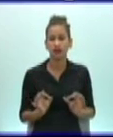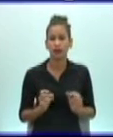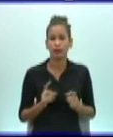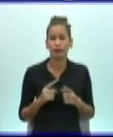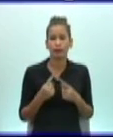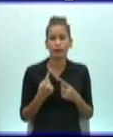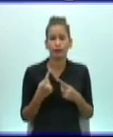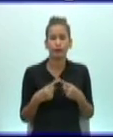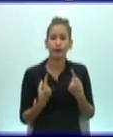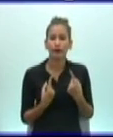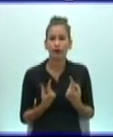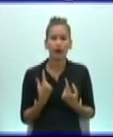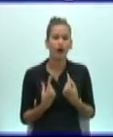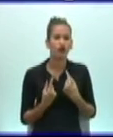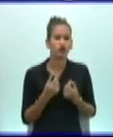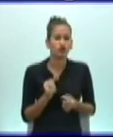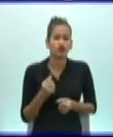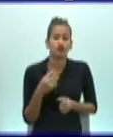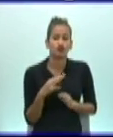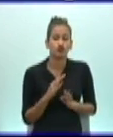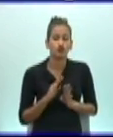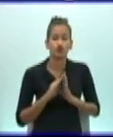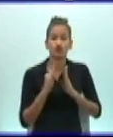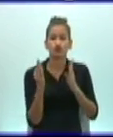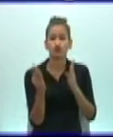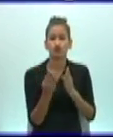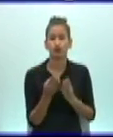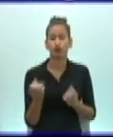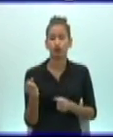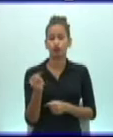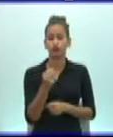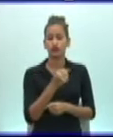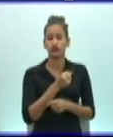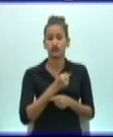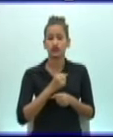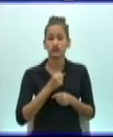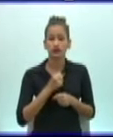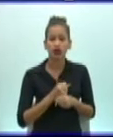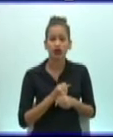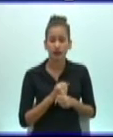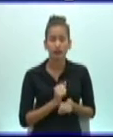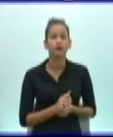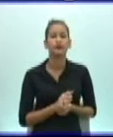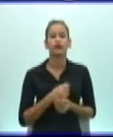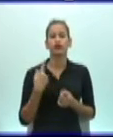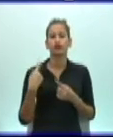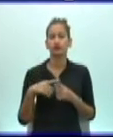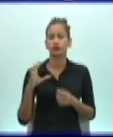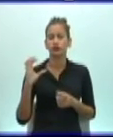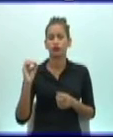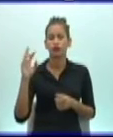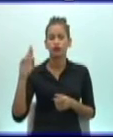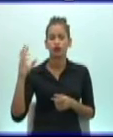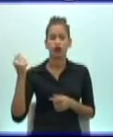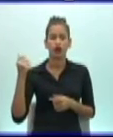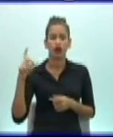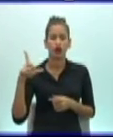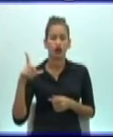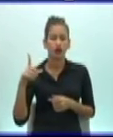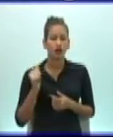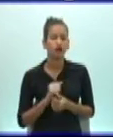coral es esa especie marina que sirve para hacer joyas preciosas. Vemos